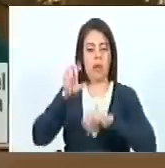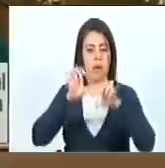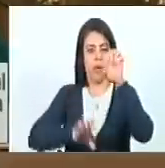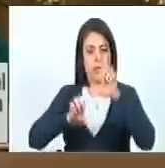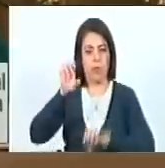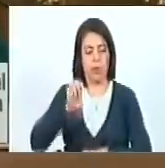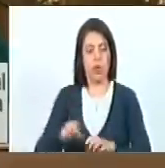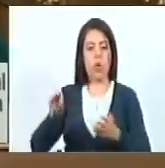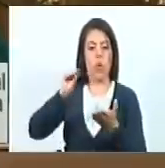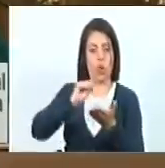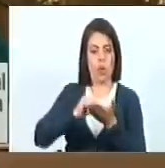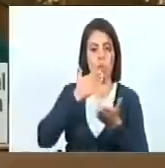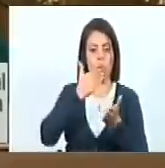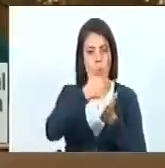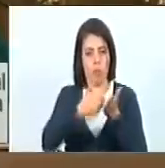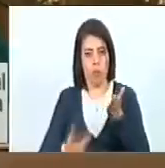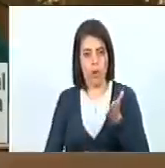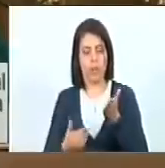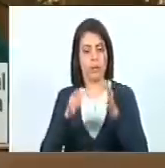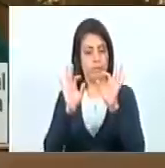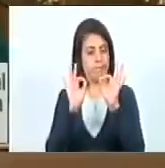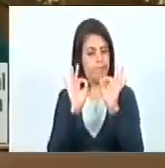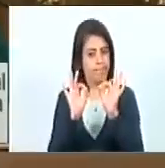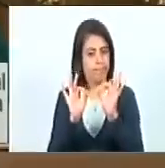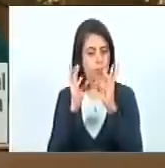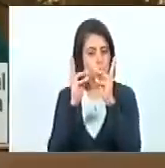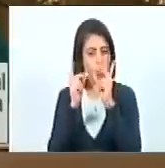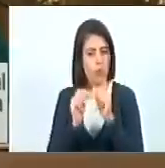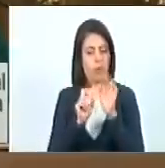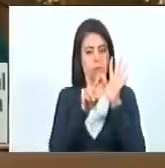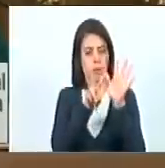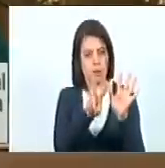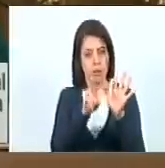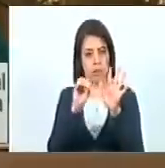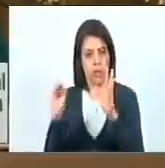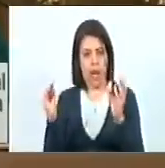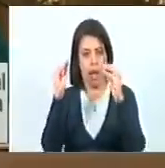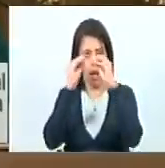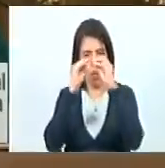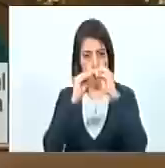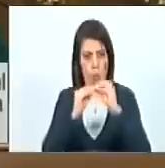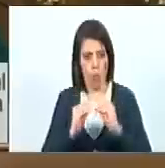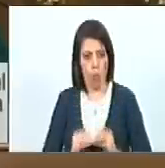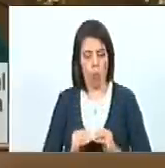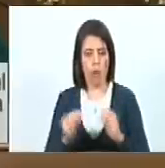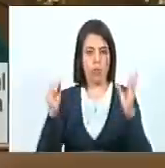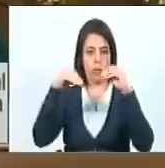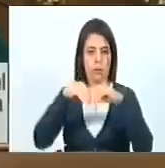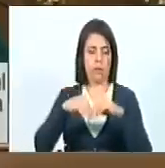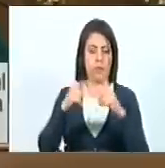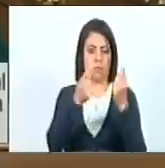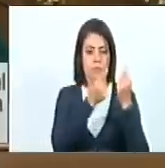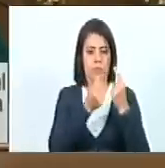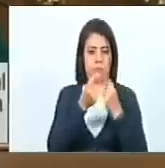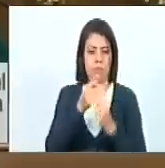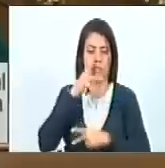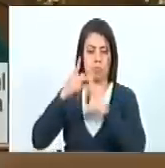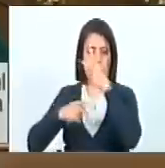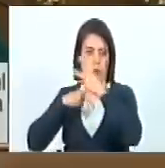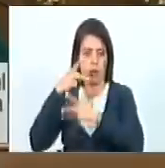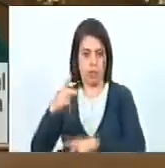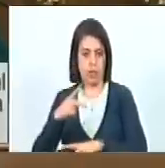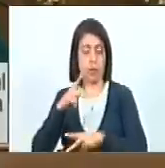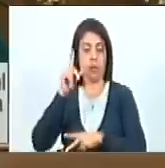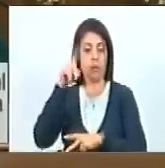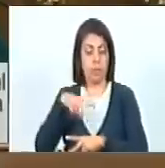evaluaron nuevas propuestas, precisando un total de 700 acuerdos y convenios en materia económica y política,